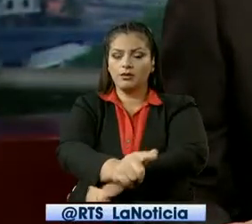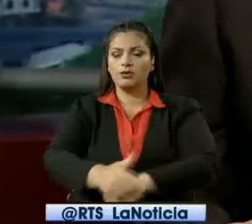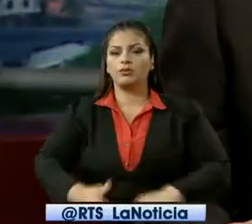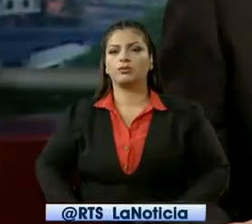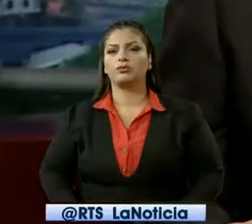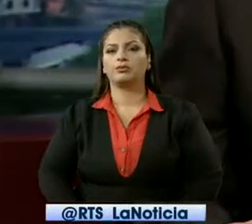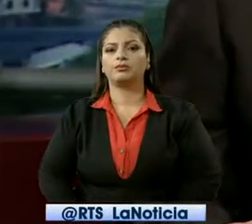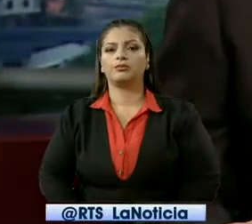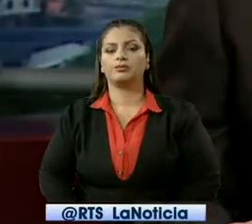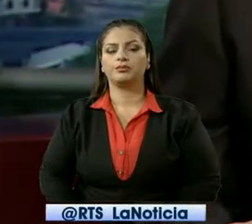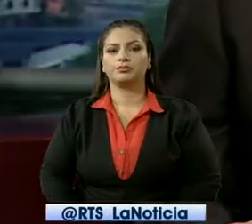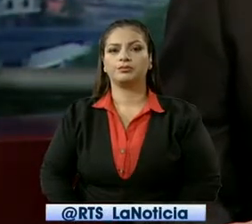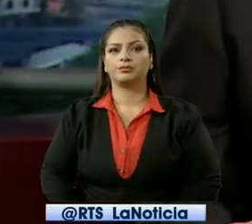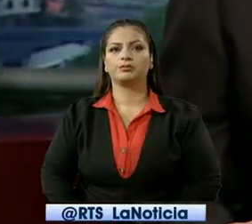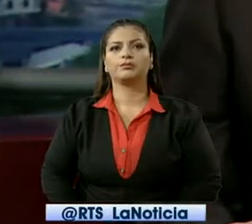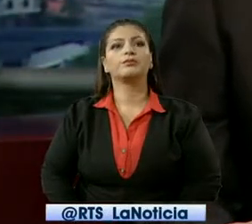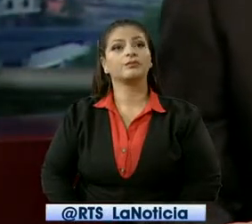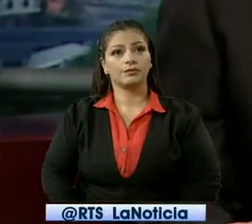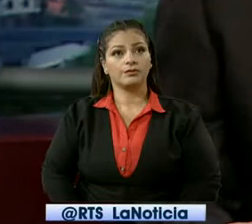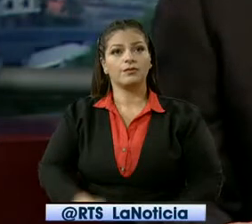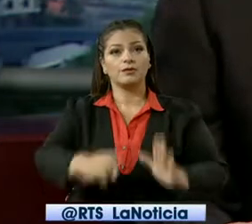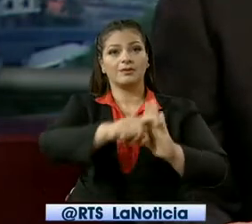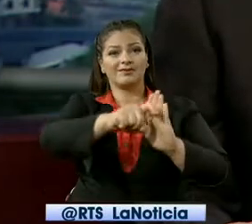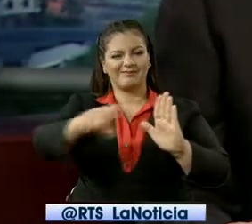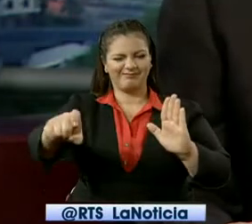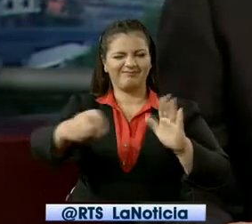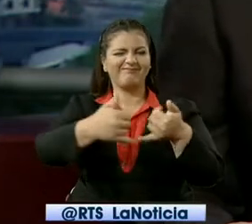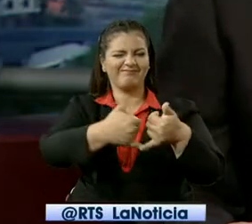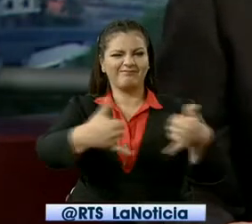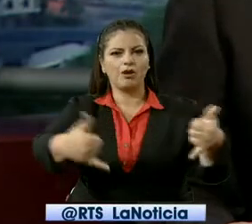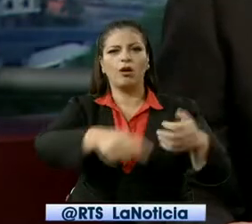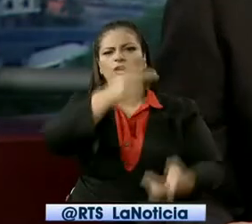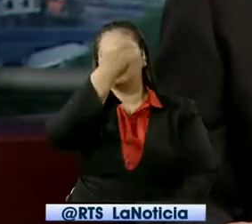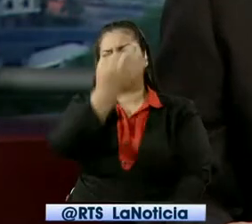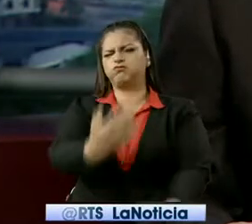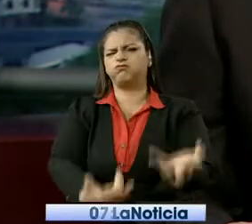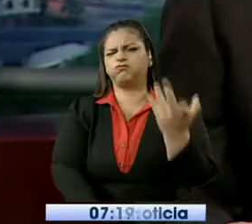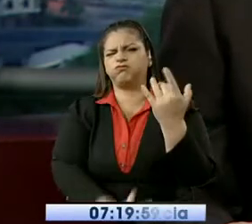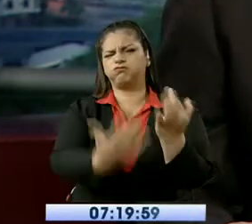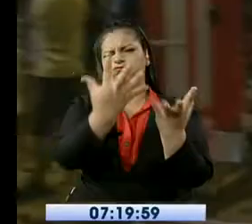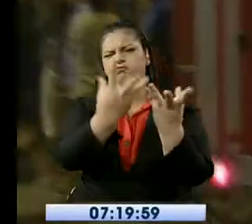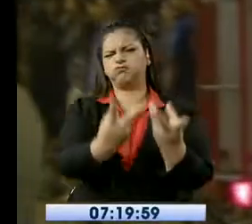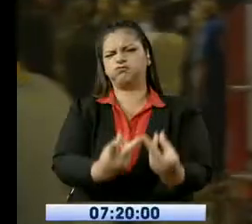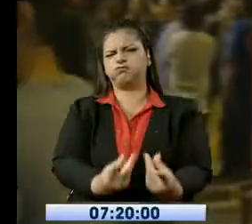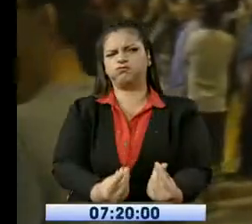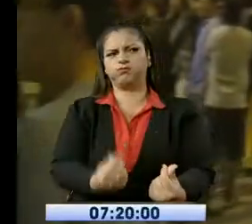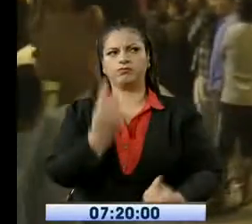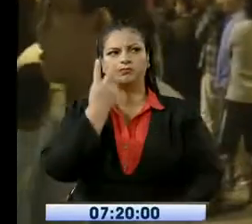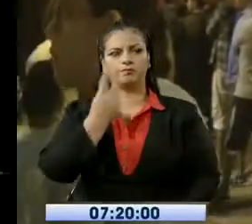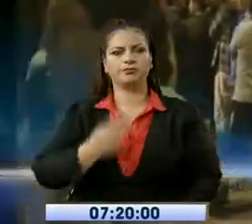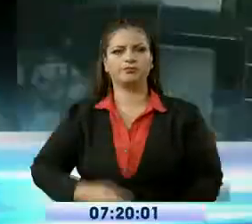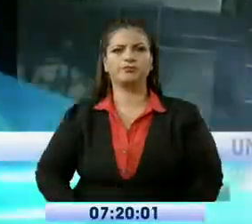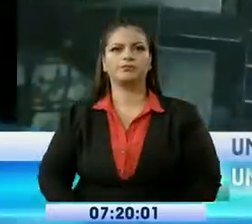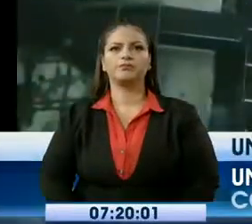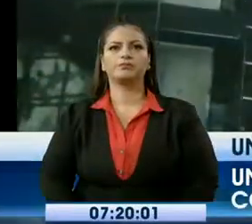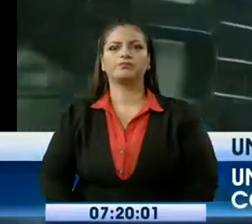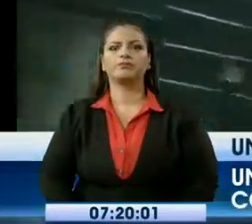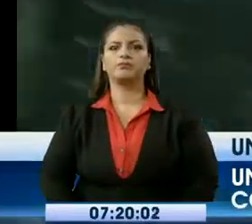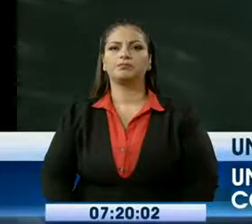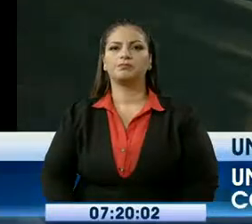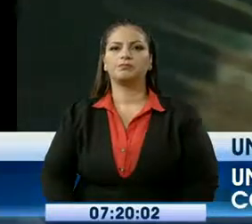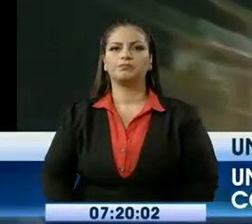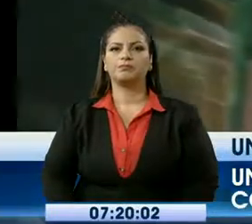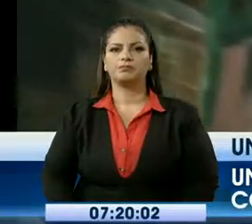prácticamente un local comercial veamos la información un incendio en el centro comercial buenaventura